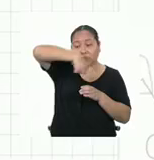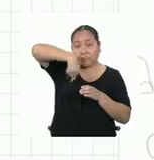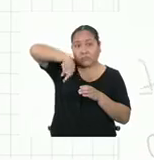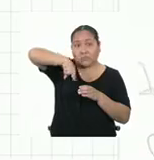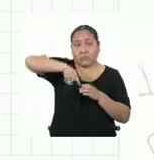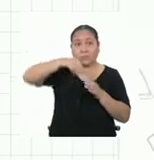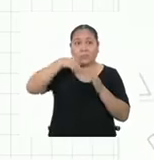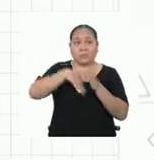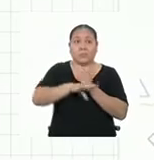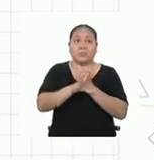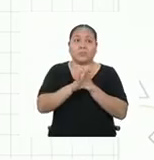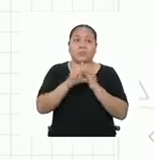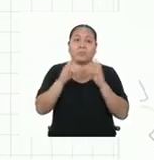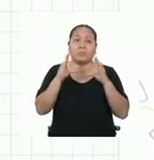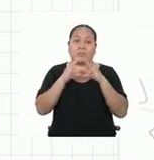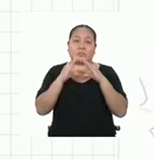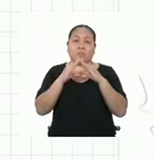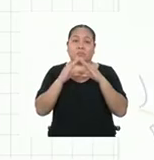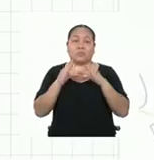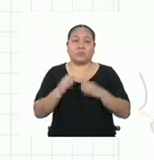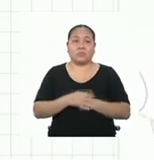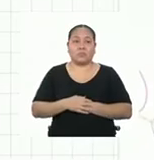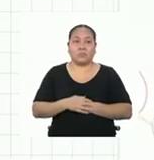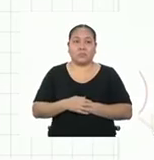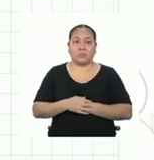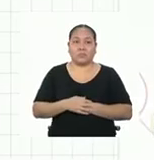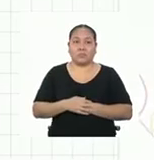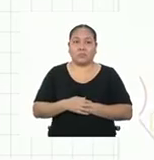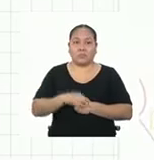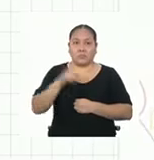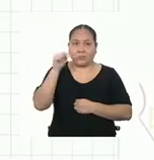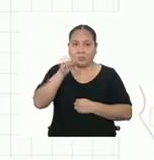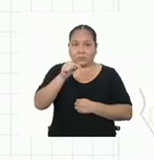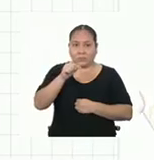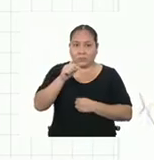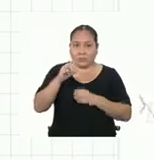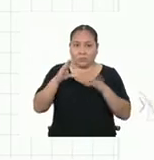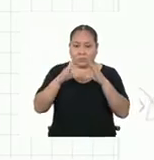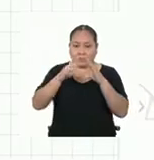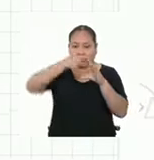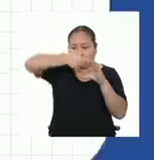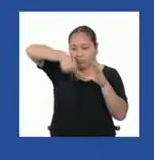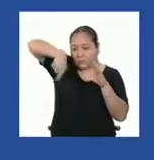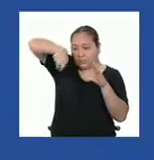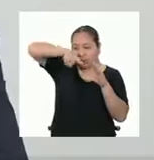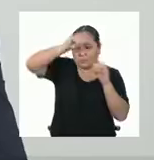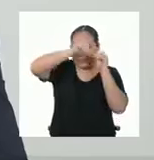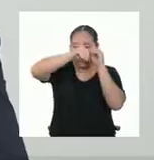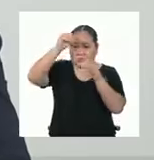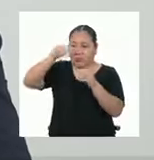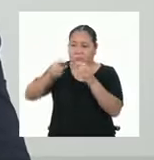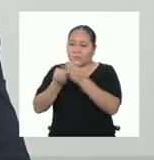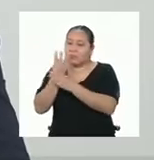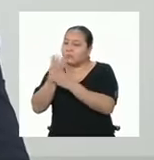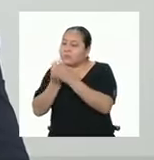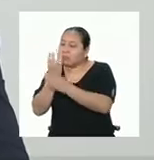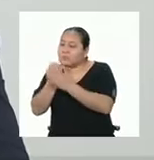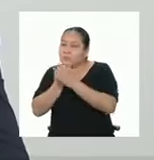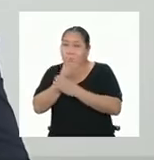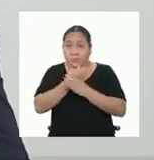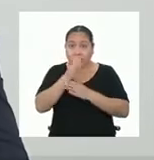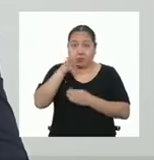contenida dentro de un triángulo Y sobre esa línea circular irían las begonias, ¿no? Bien, Jonathan